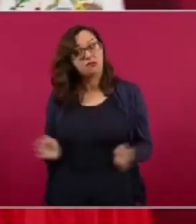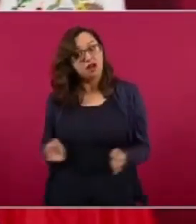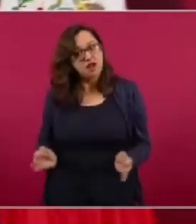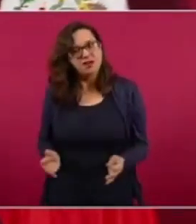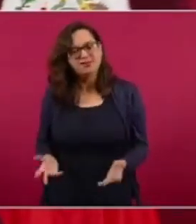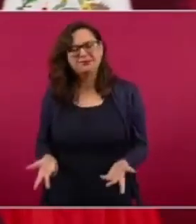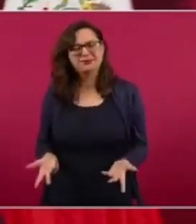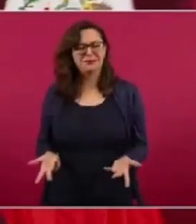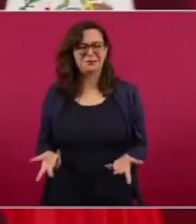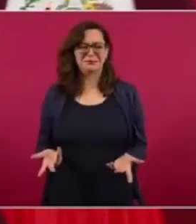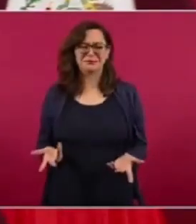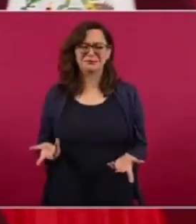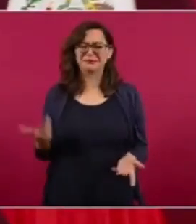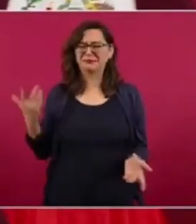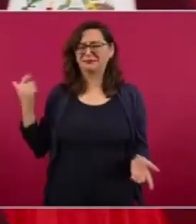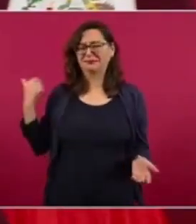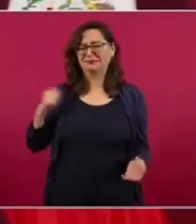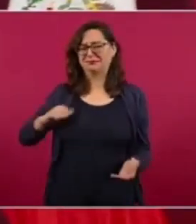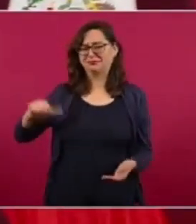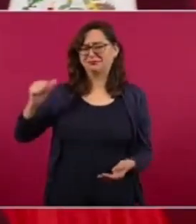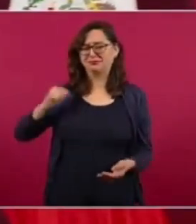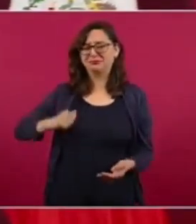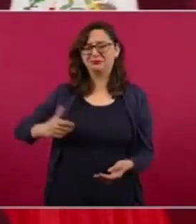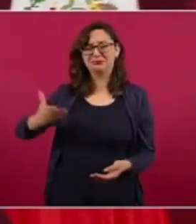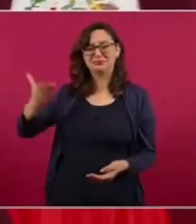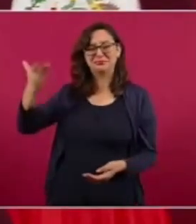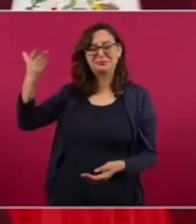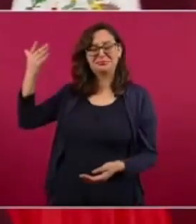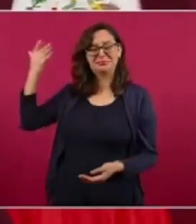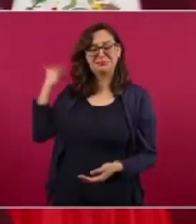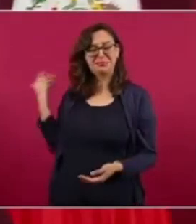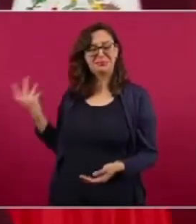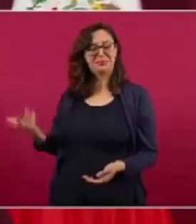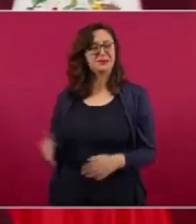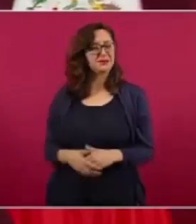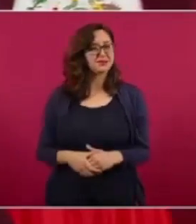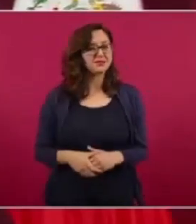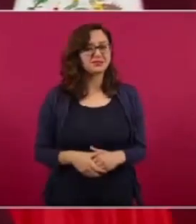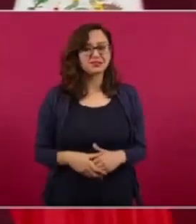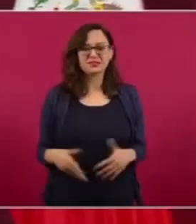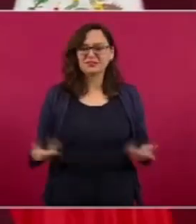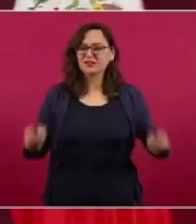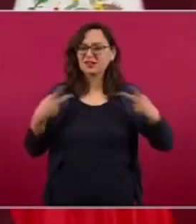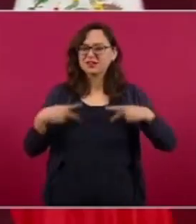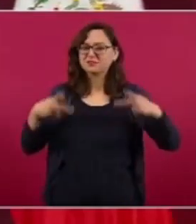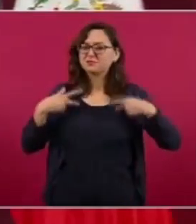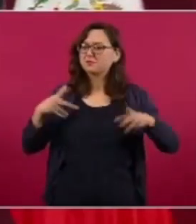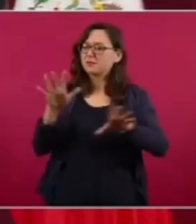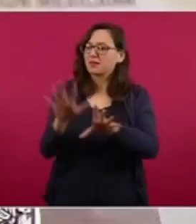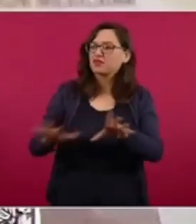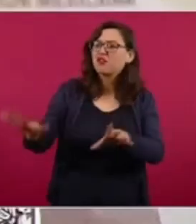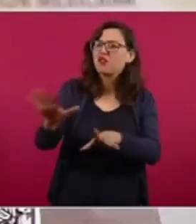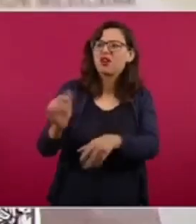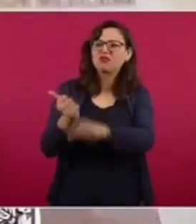¿Y la gente? ¿Qué, acaso este es un asunto de las cúpulas políticas?